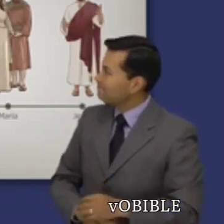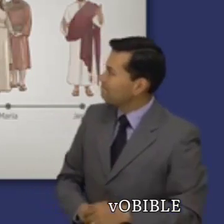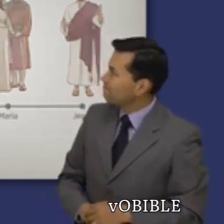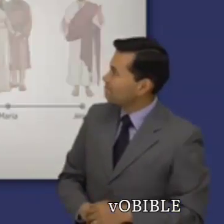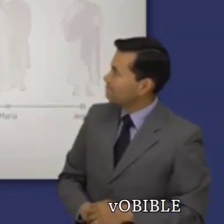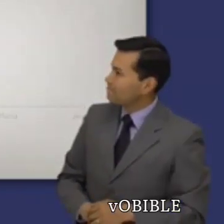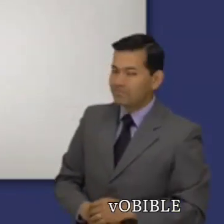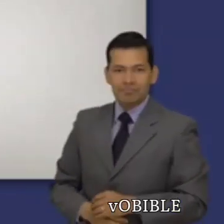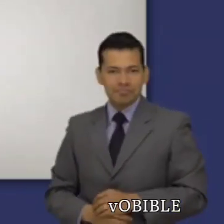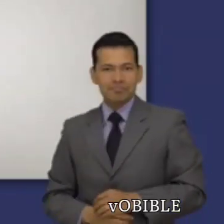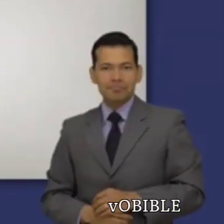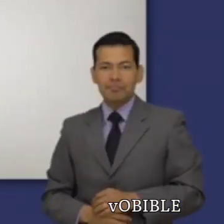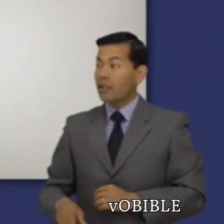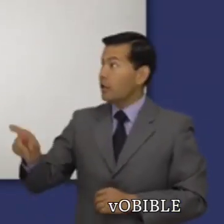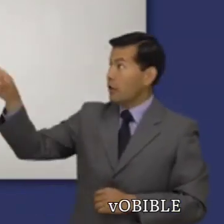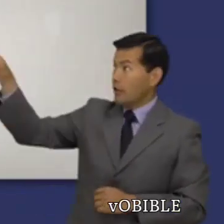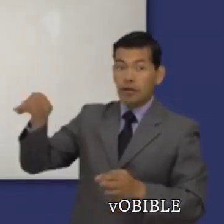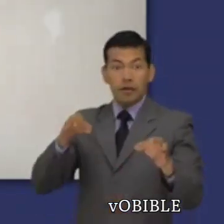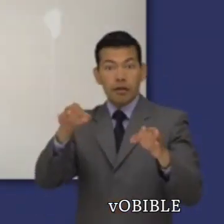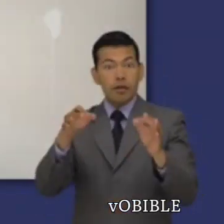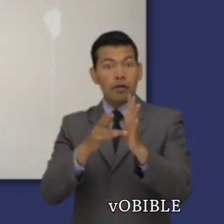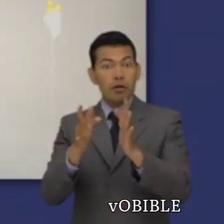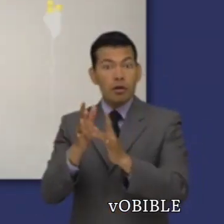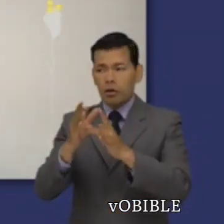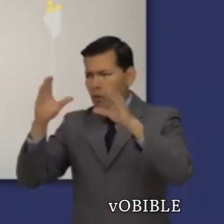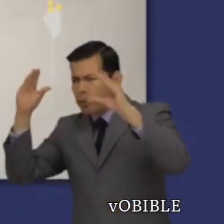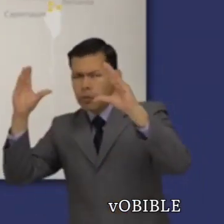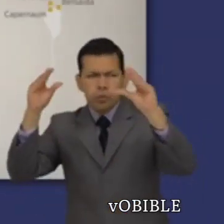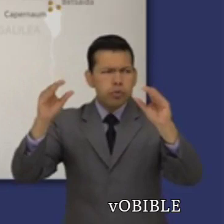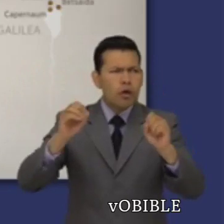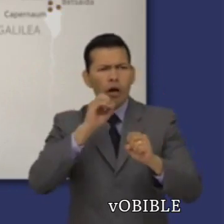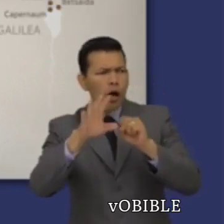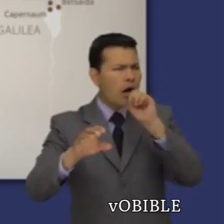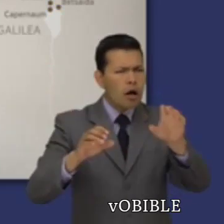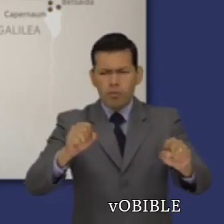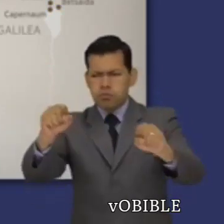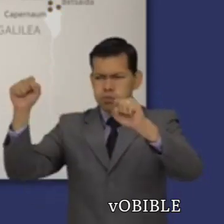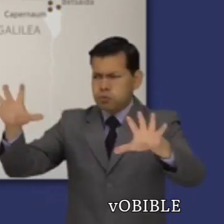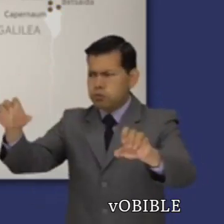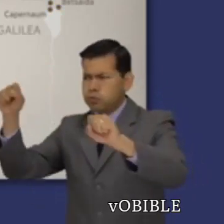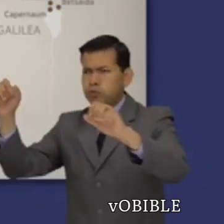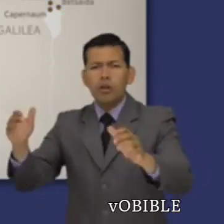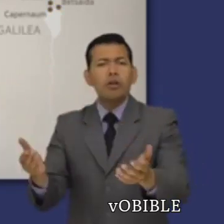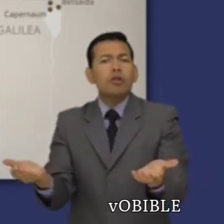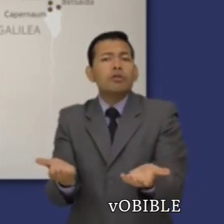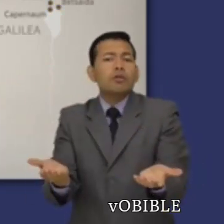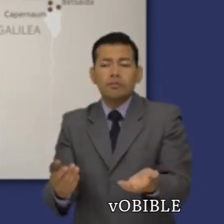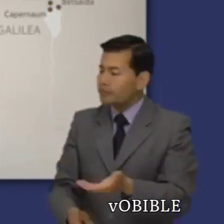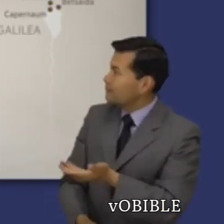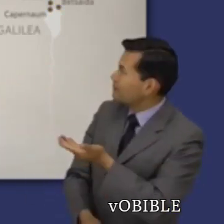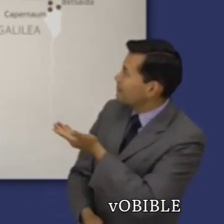de Dios. Los capítulos 4 a 9 narran la predicación y las curaciones que Jesús efectuó al principio